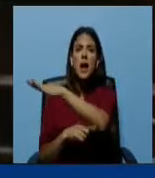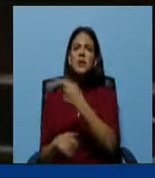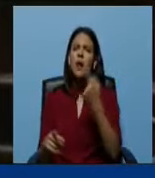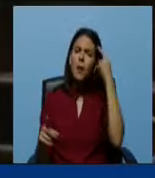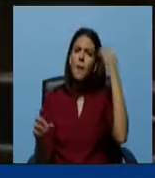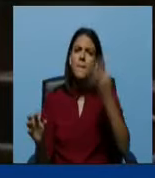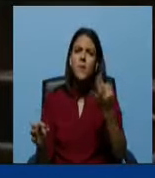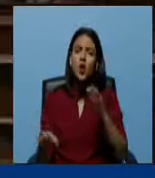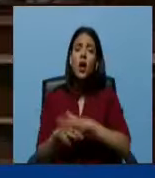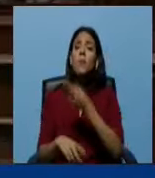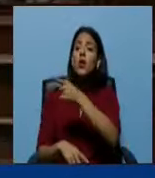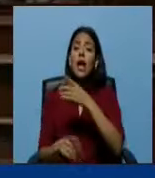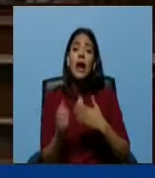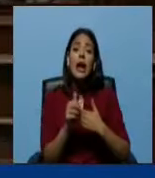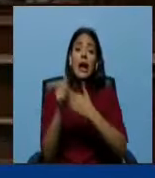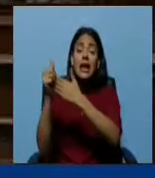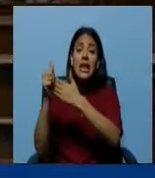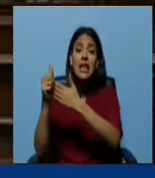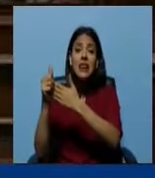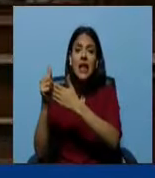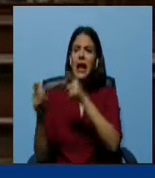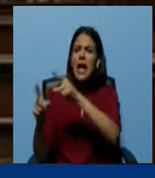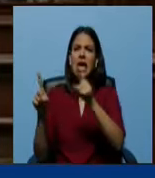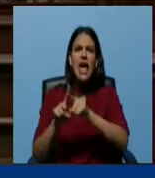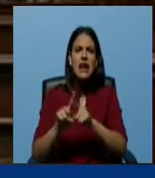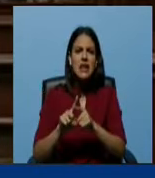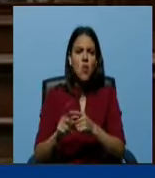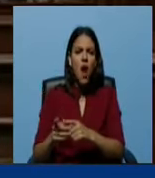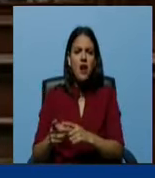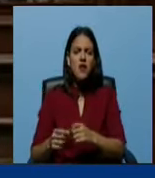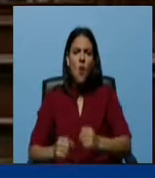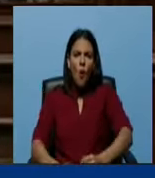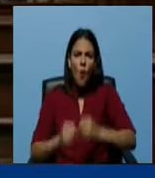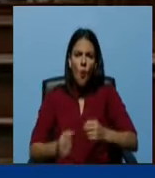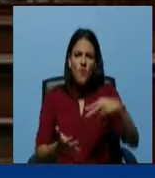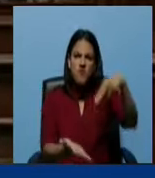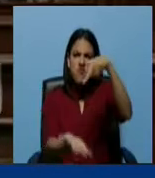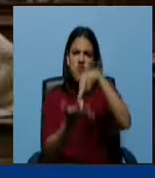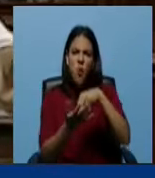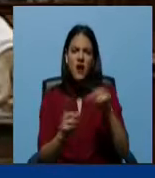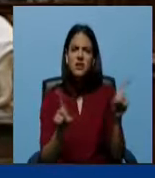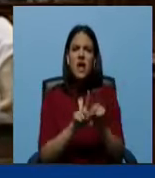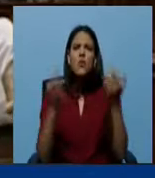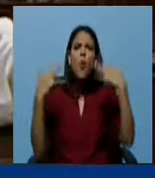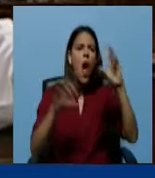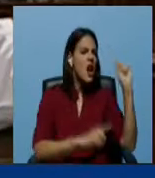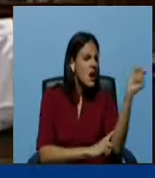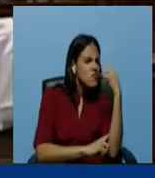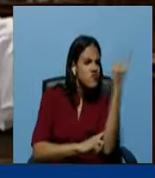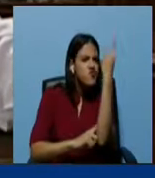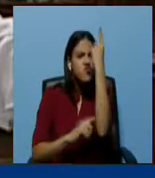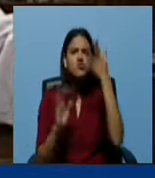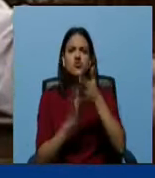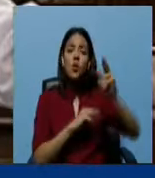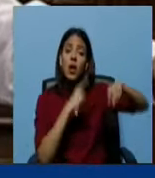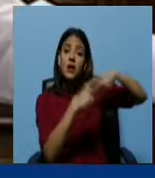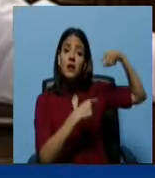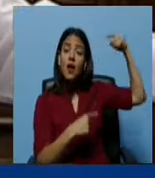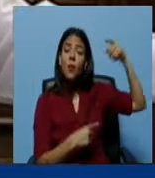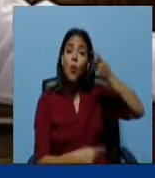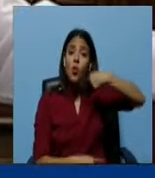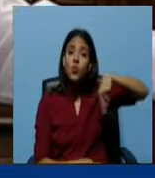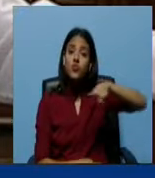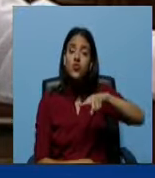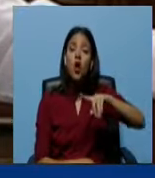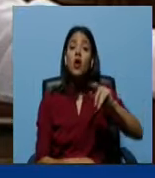era uno de los líderes que despuntaba con la gran fuerza huracanada que después levantó en